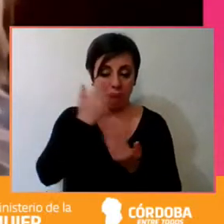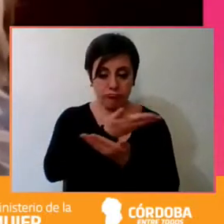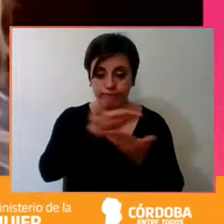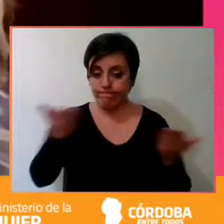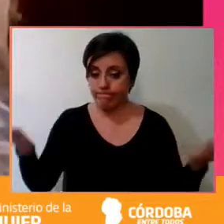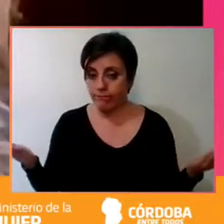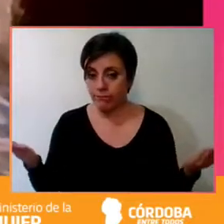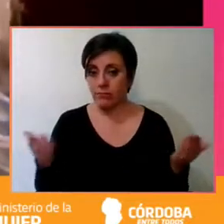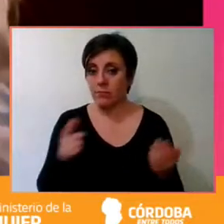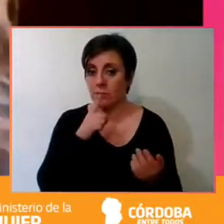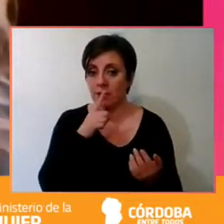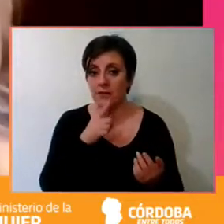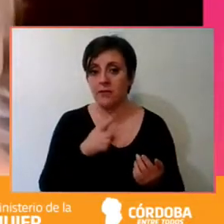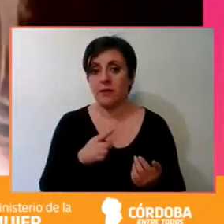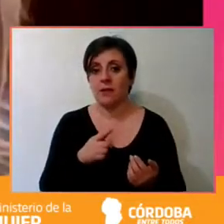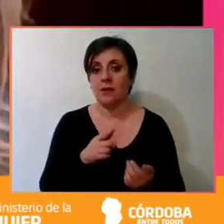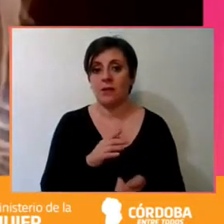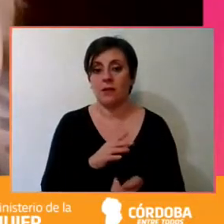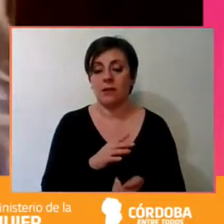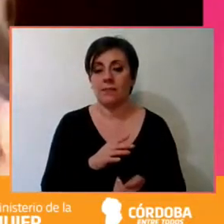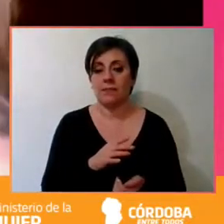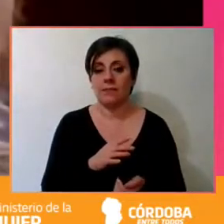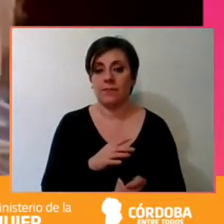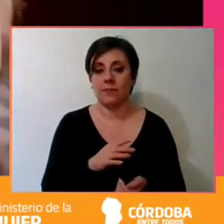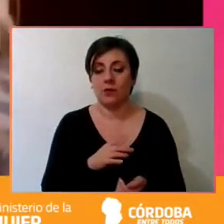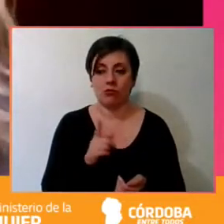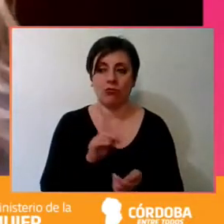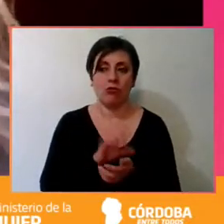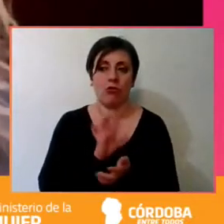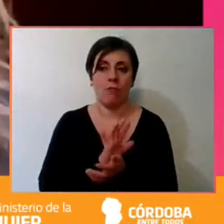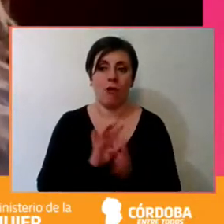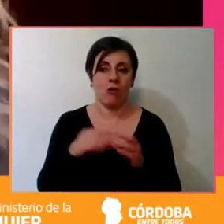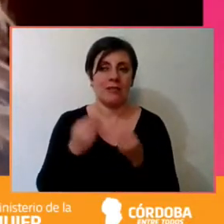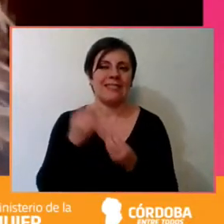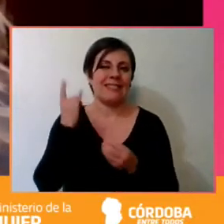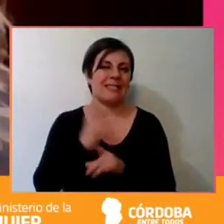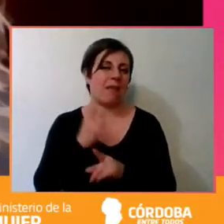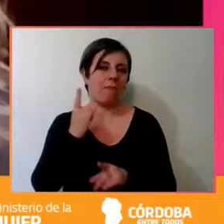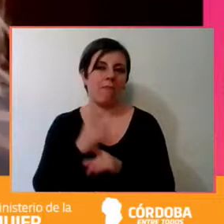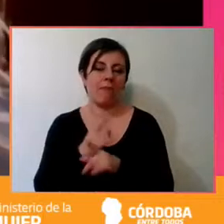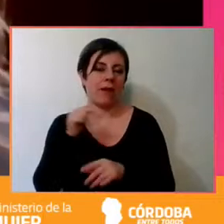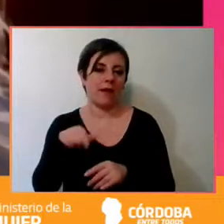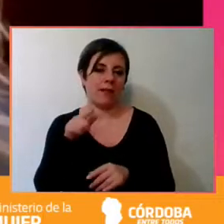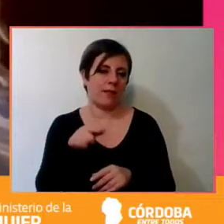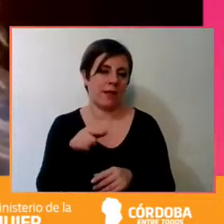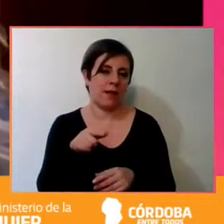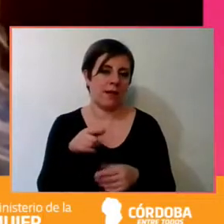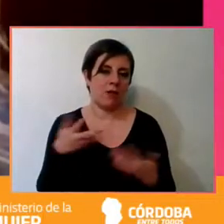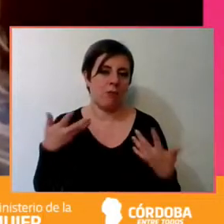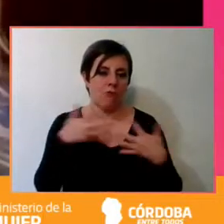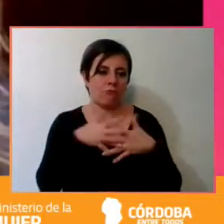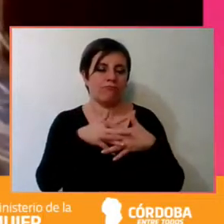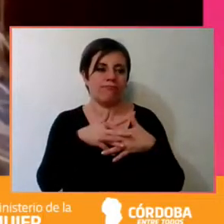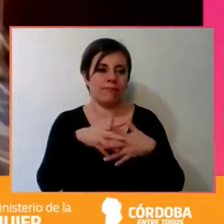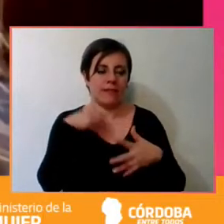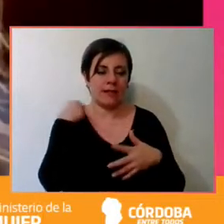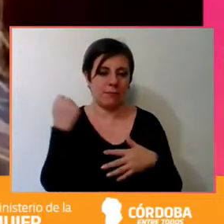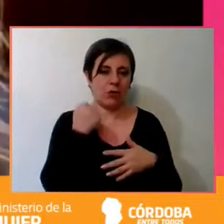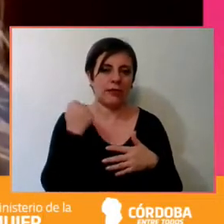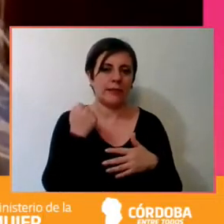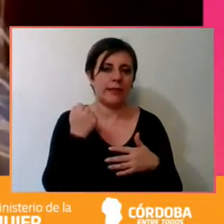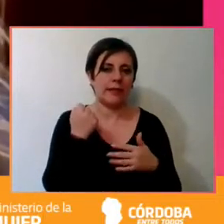parece traerlo a colación siempre en esta coyuntura es muy importante. Nos ha